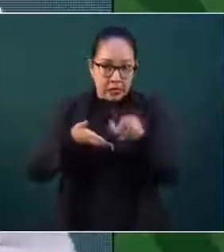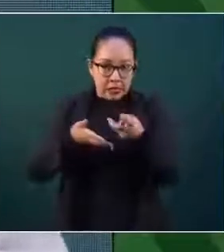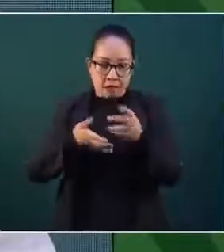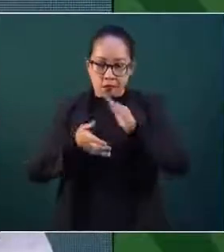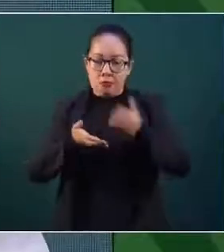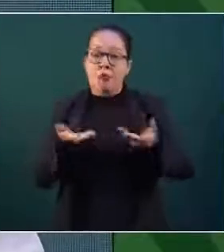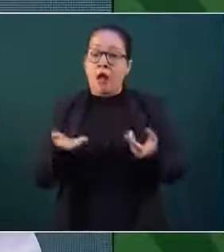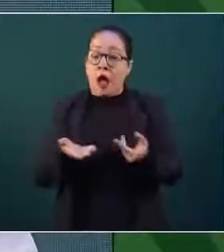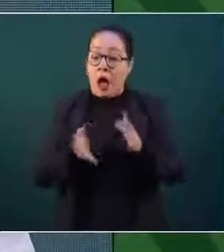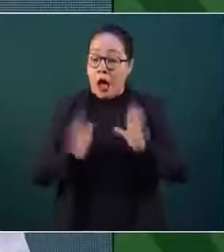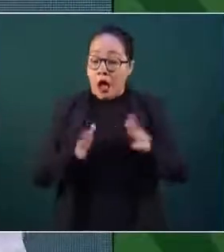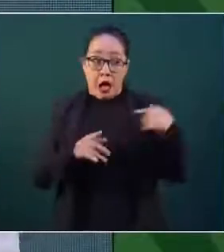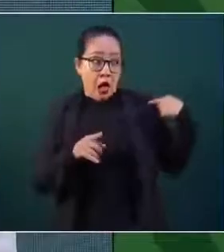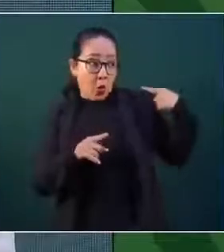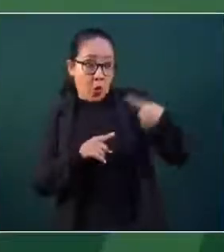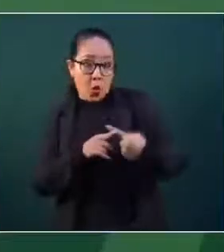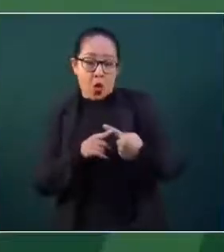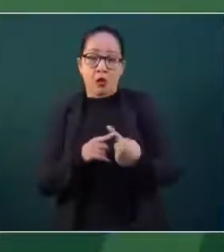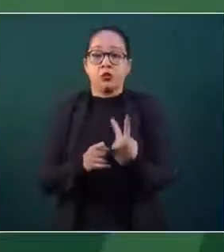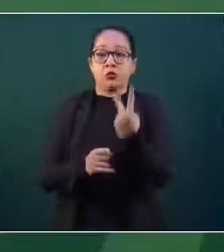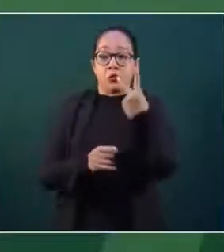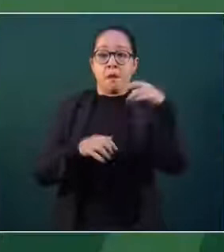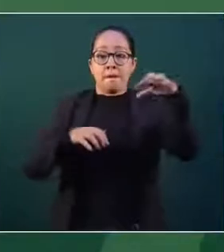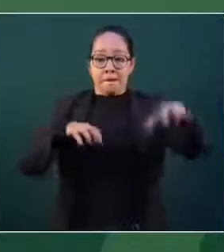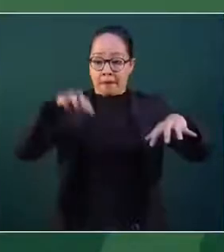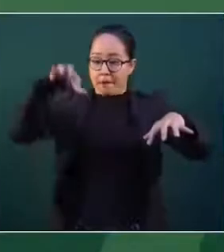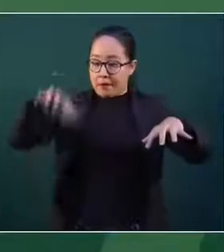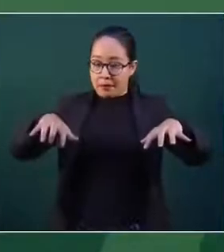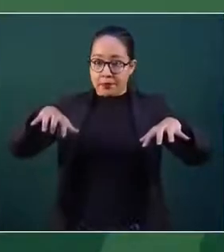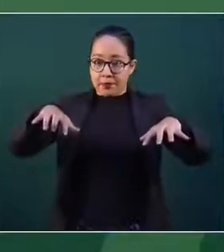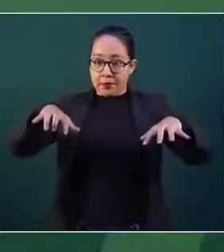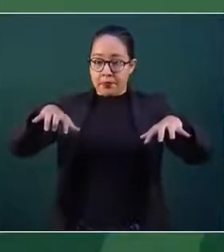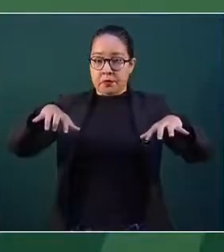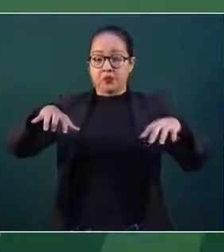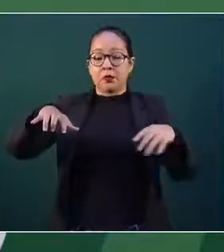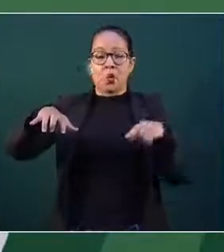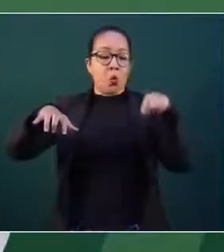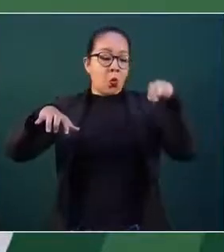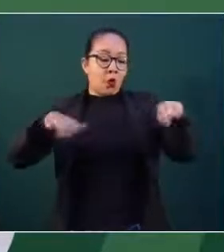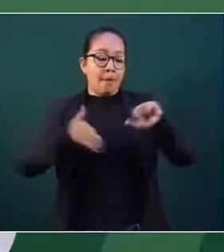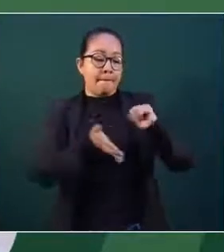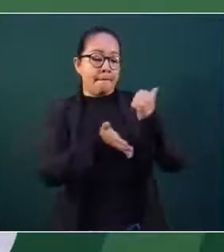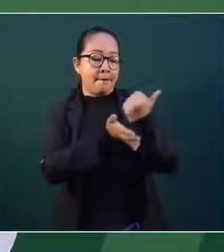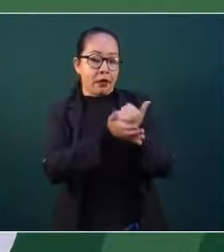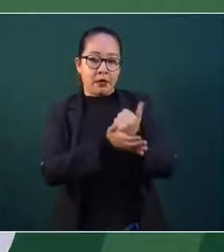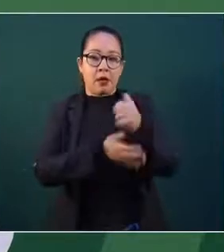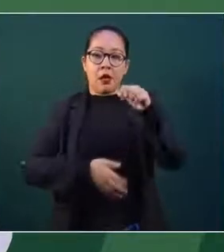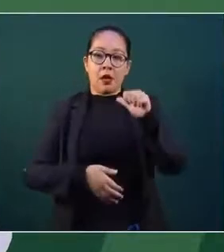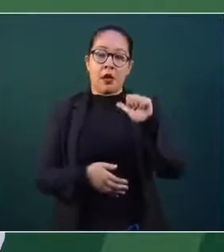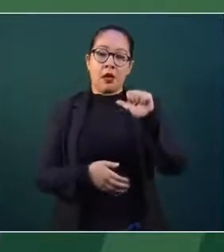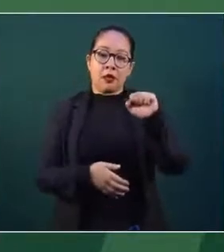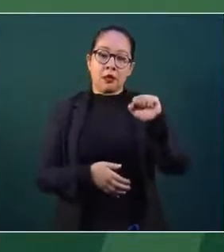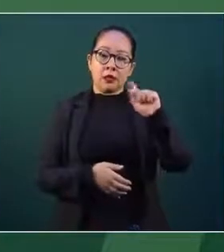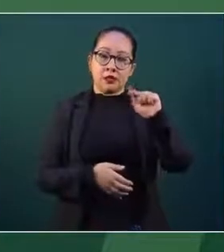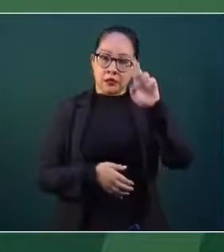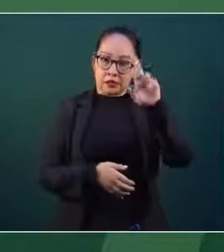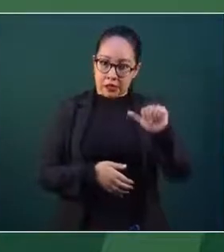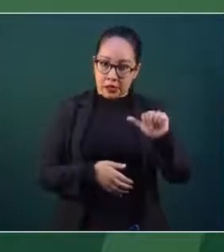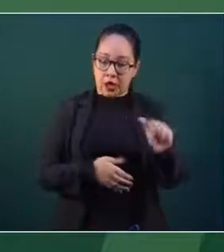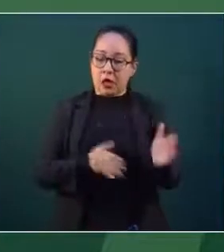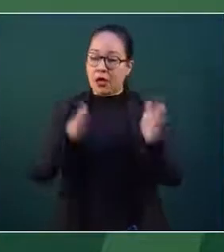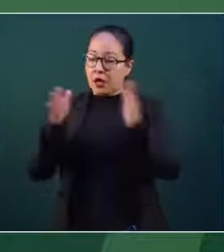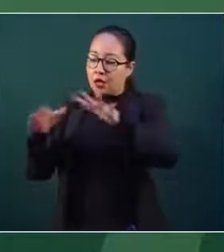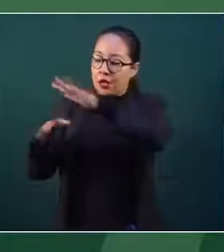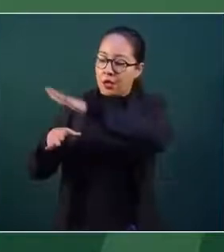hasta ahora 2 plantas, una de AstraZeneca y una de